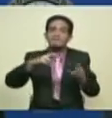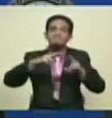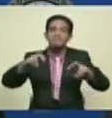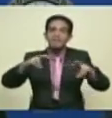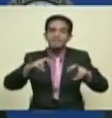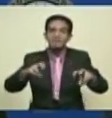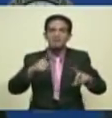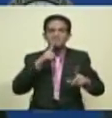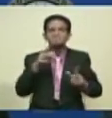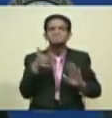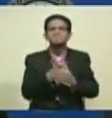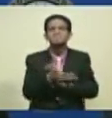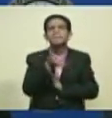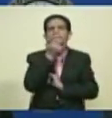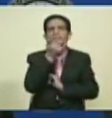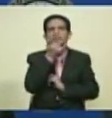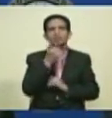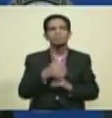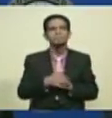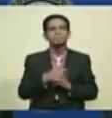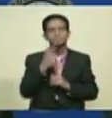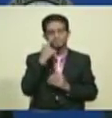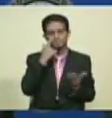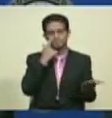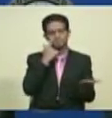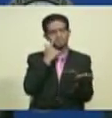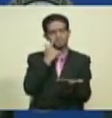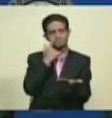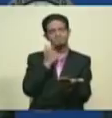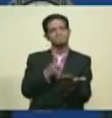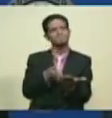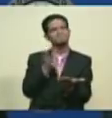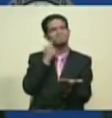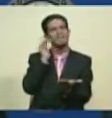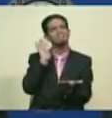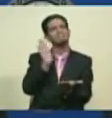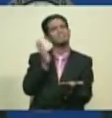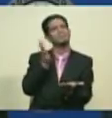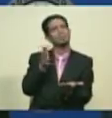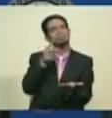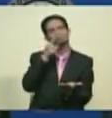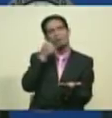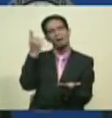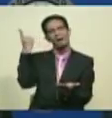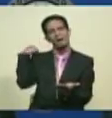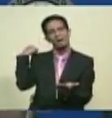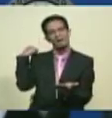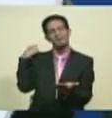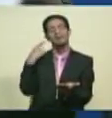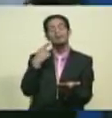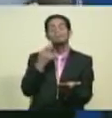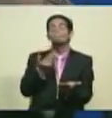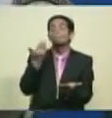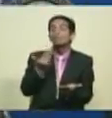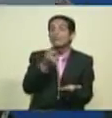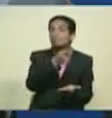que ocurrió. Miren, aquí está, y lo dijimos en el discurso antes de ayer, pero es importante que ustedes lo manejen.